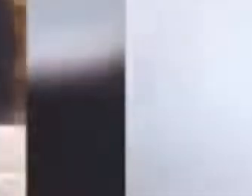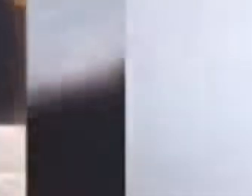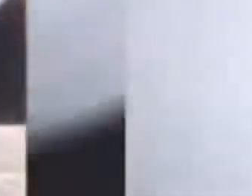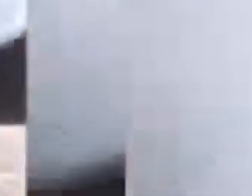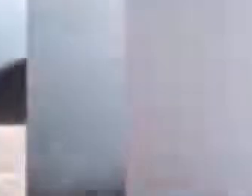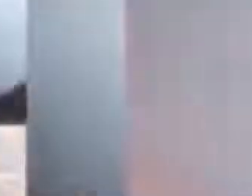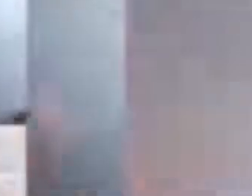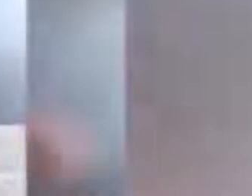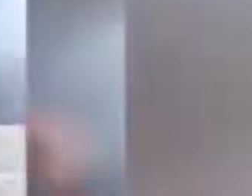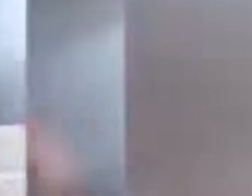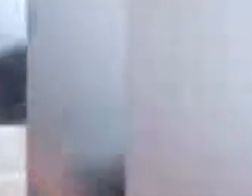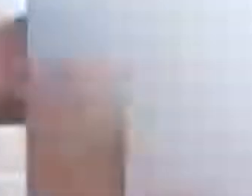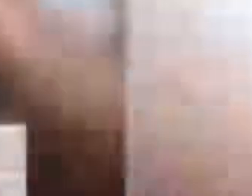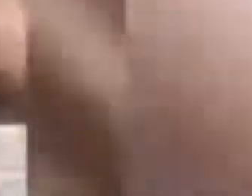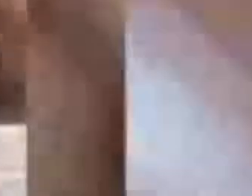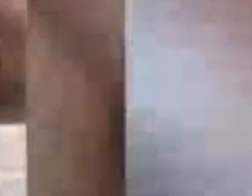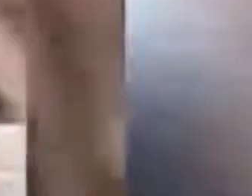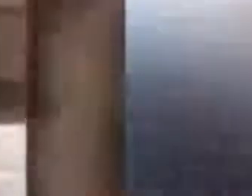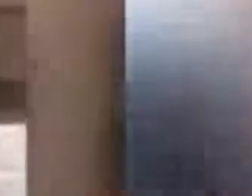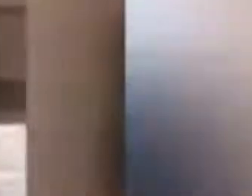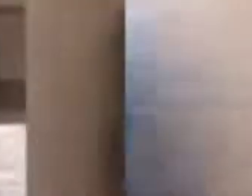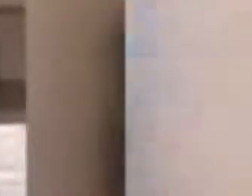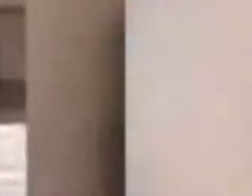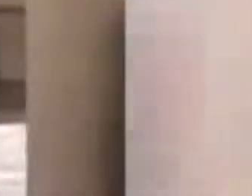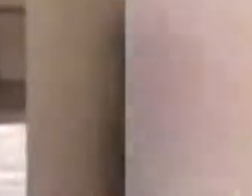down in there and the penny's inside the bottle. Oh! No.